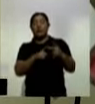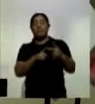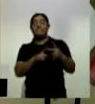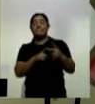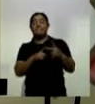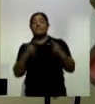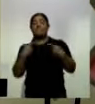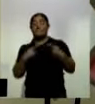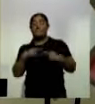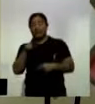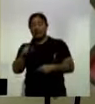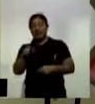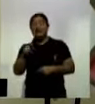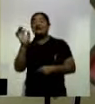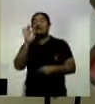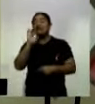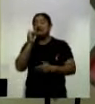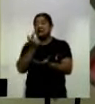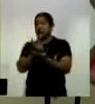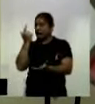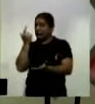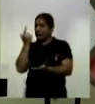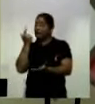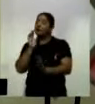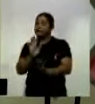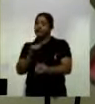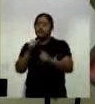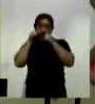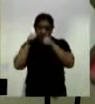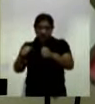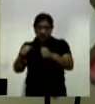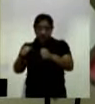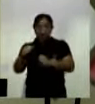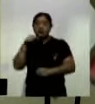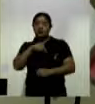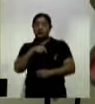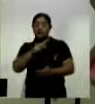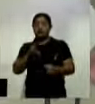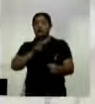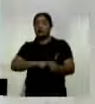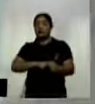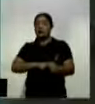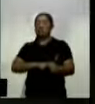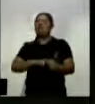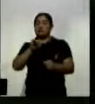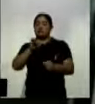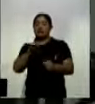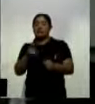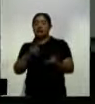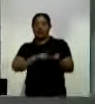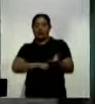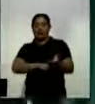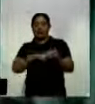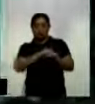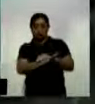gravedad, le vamos a dar la atención dentro del hospital. Cabe señalar que